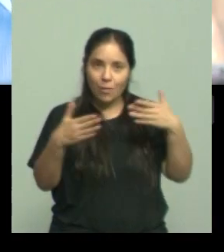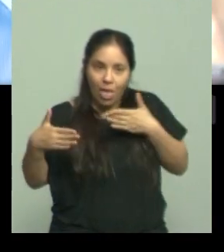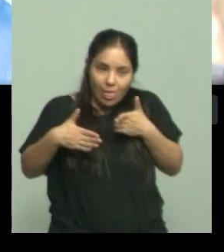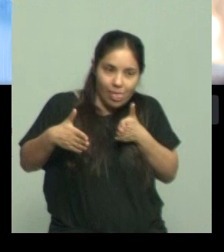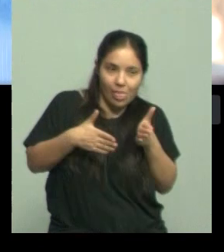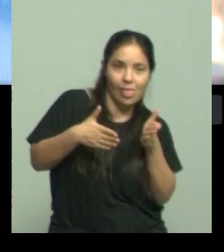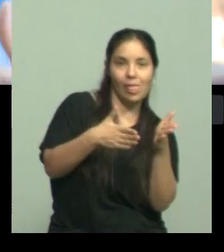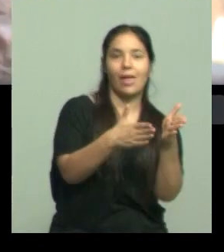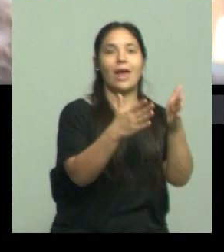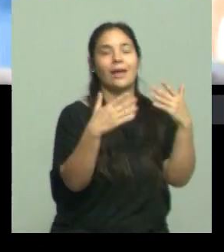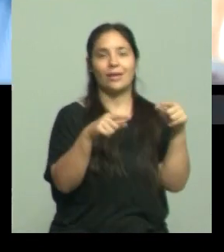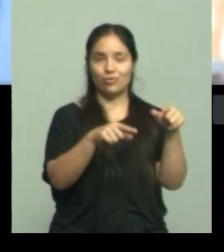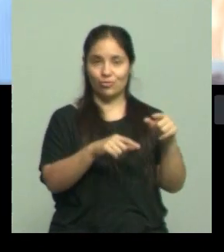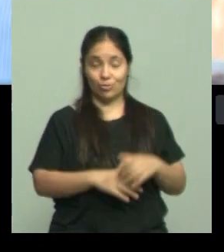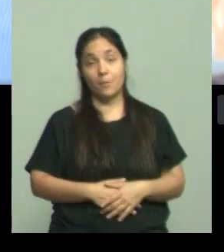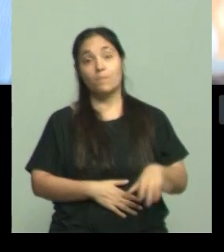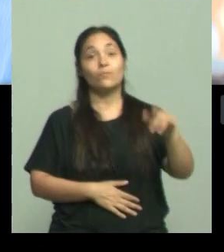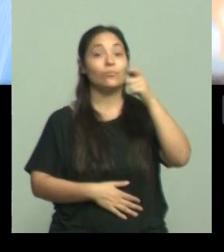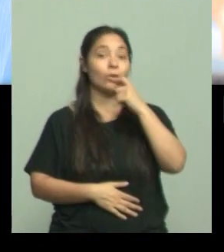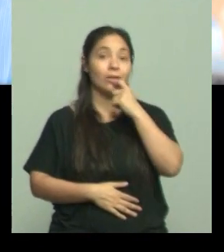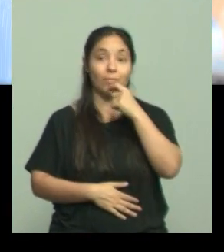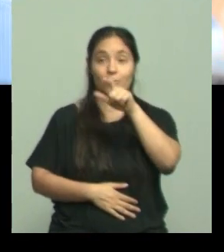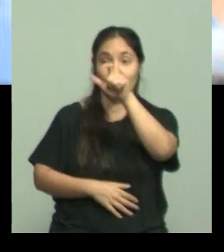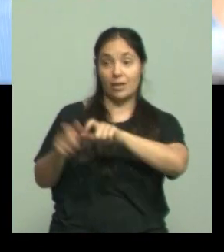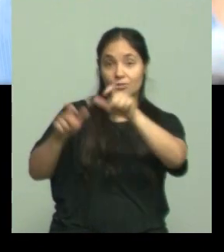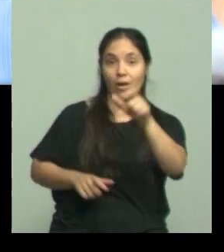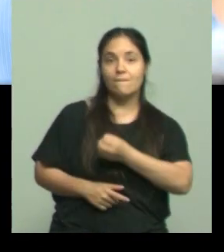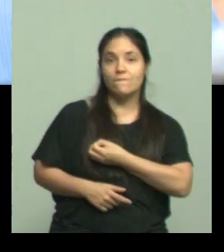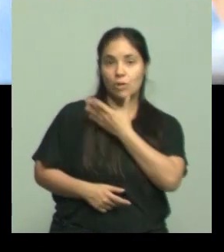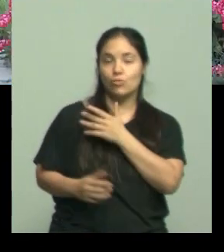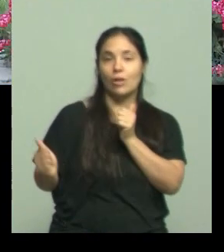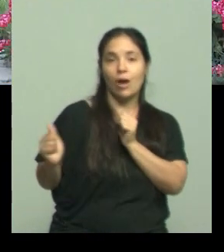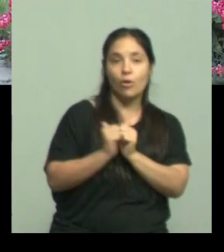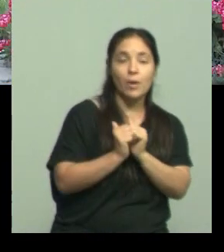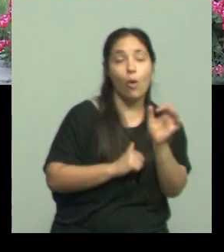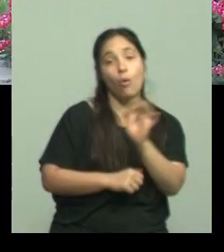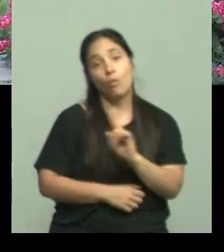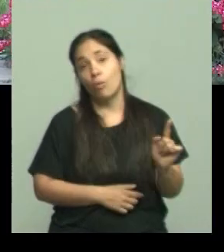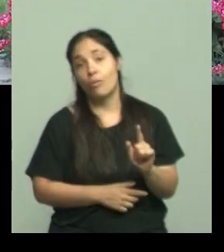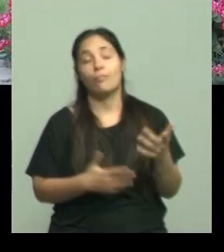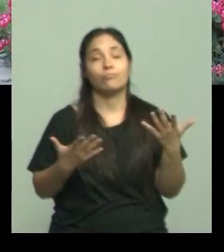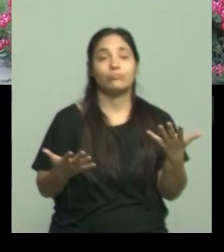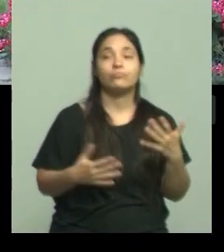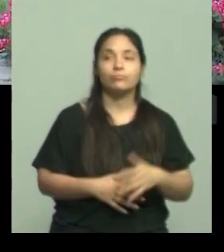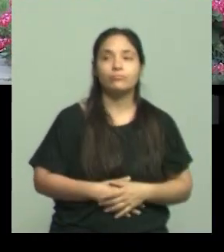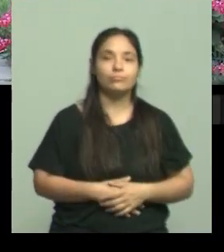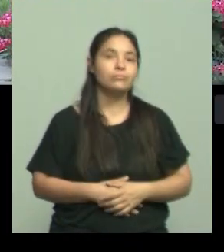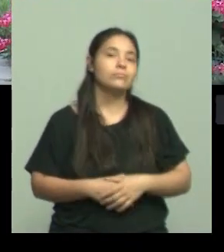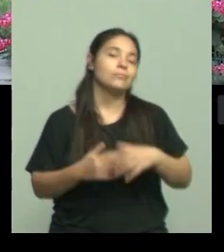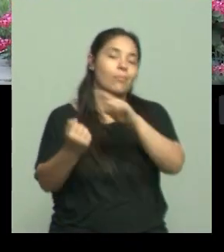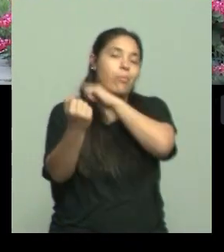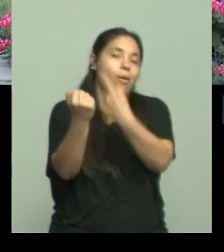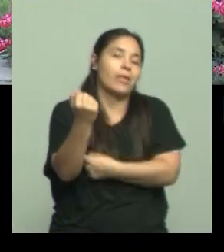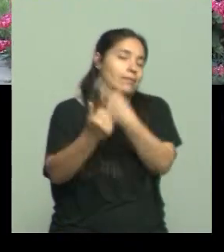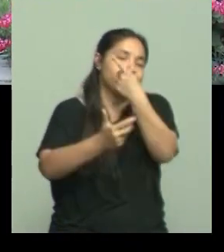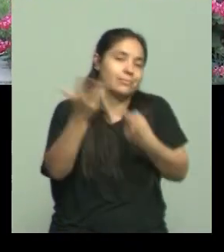eso, y el otro puede tener la voluntad o no de seguirte, pero avanzará. Y así tenés, bueno... Claro, muchas definiciones y tipos de